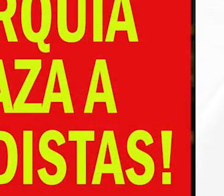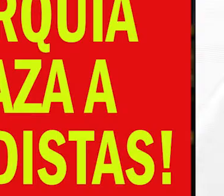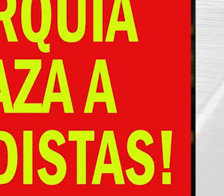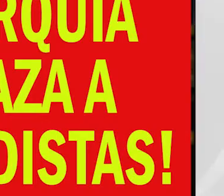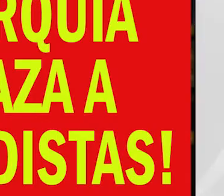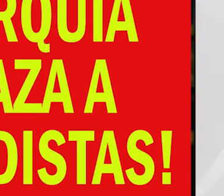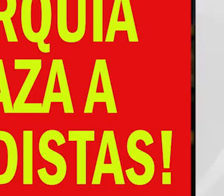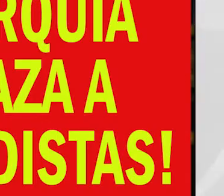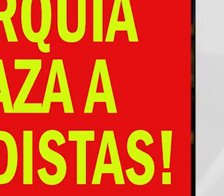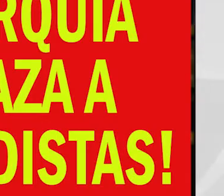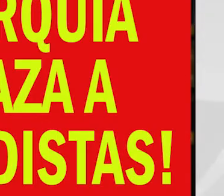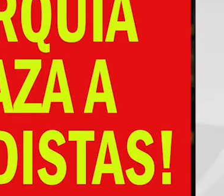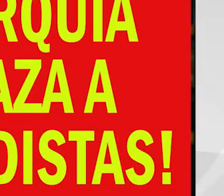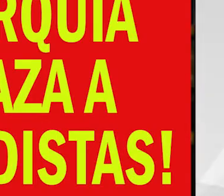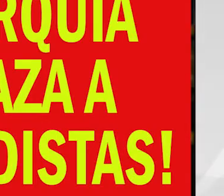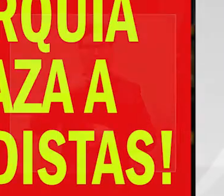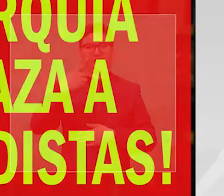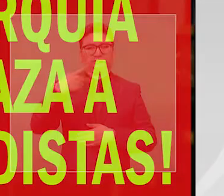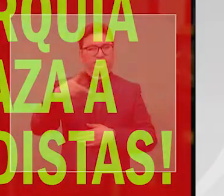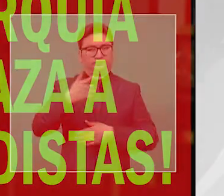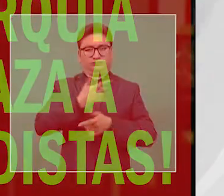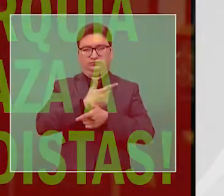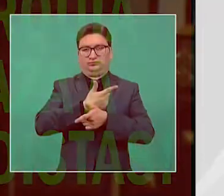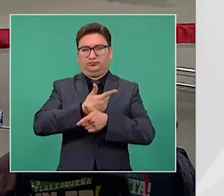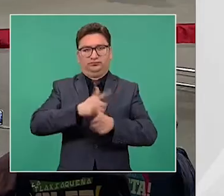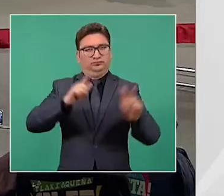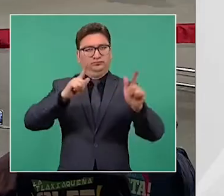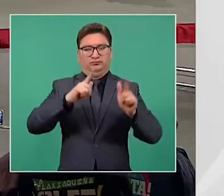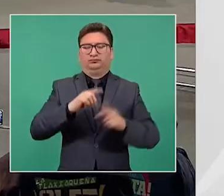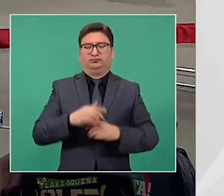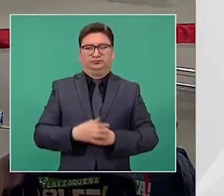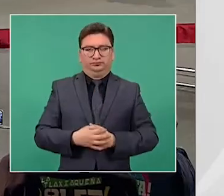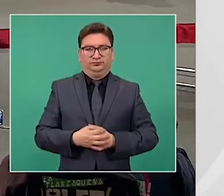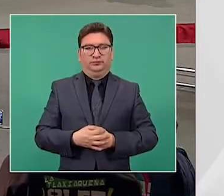a ejercer la libertad de